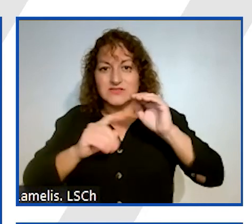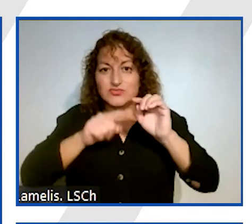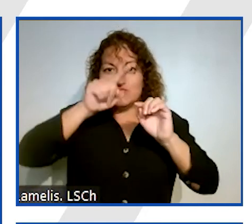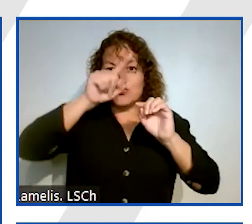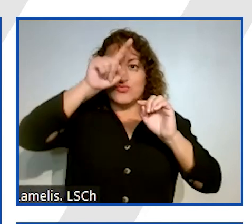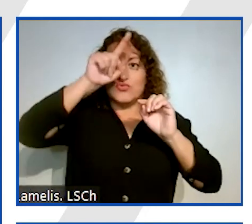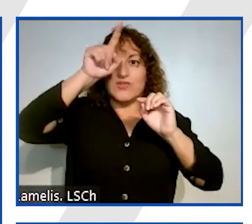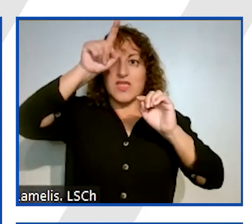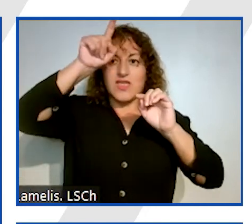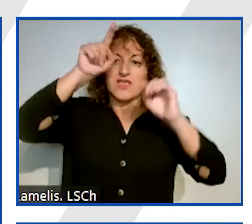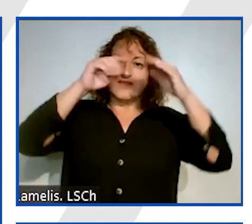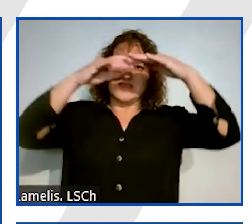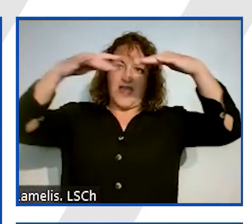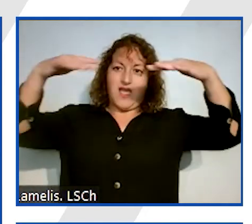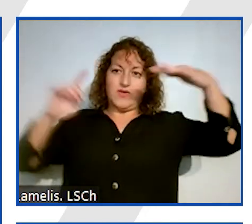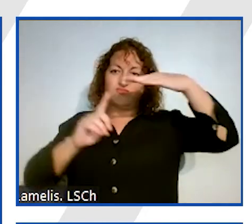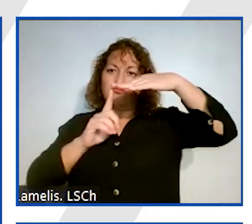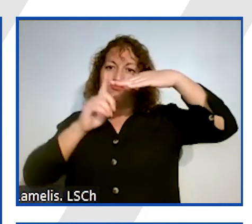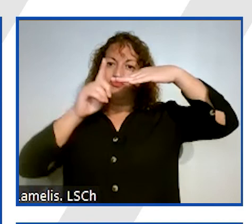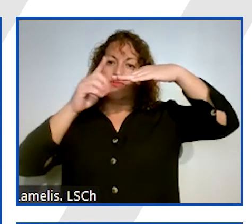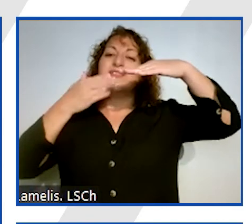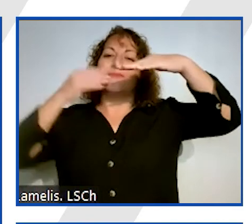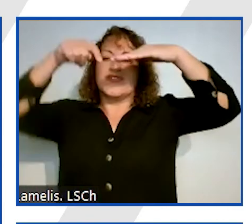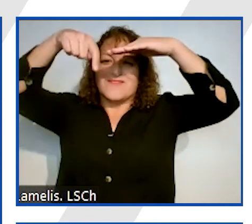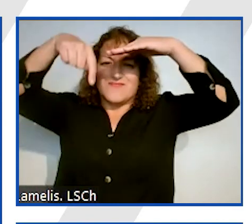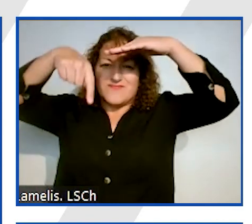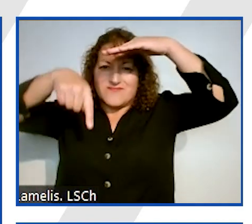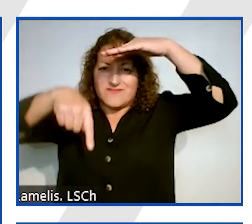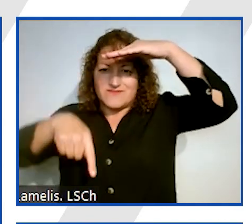se pegaba sus buceos hasta los 900 metros de profundidad.